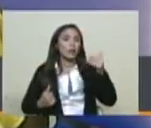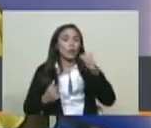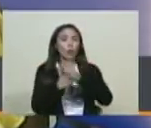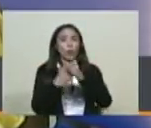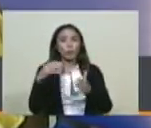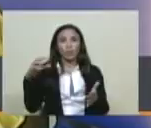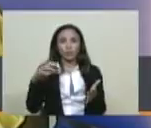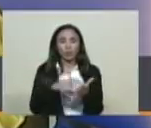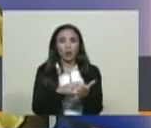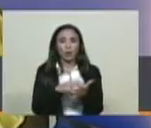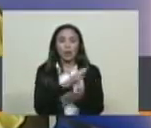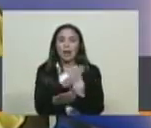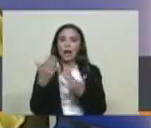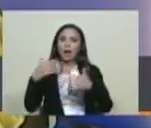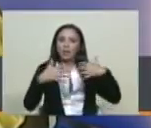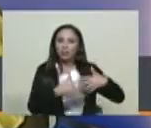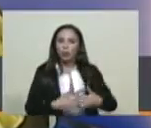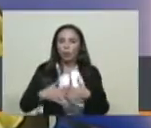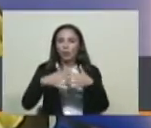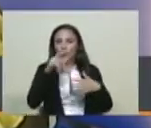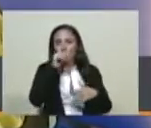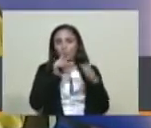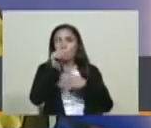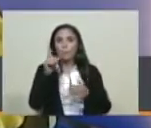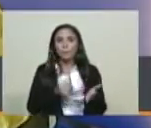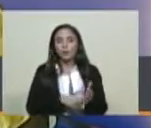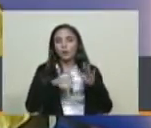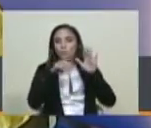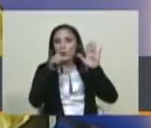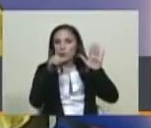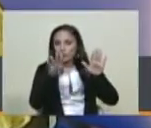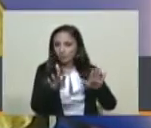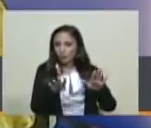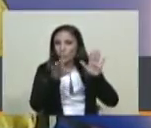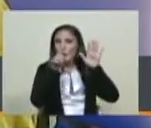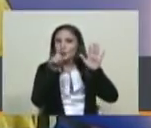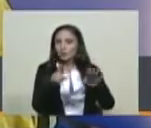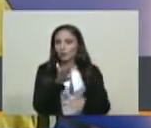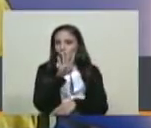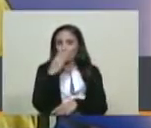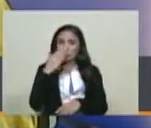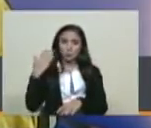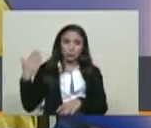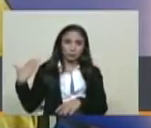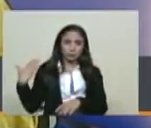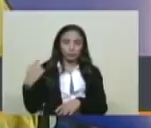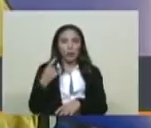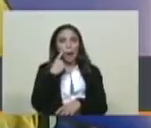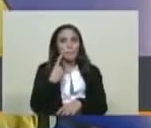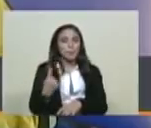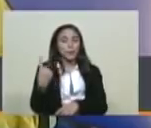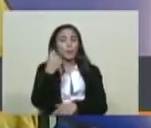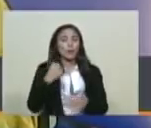en 1964. El primer golpe de Estado del ciclo de los